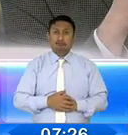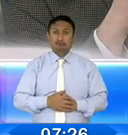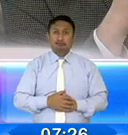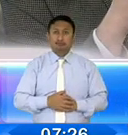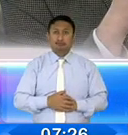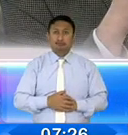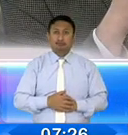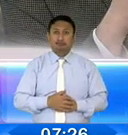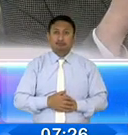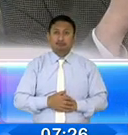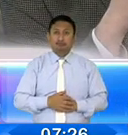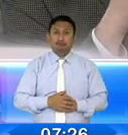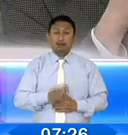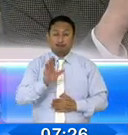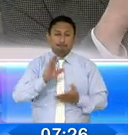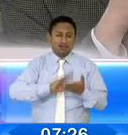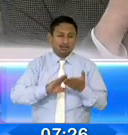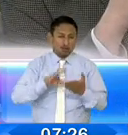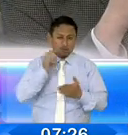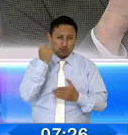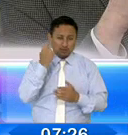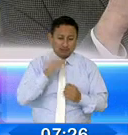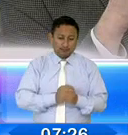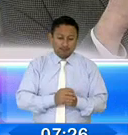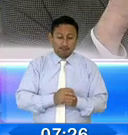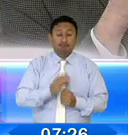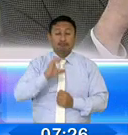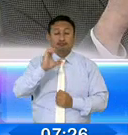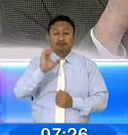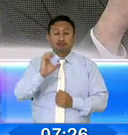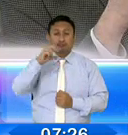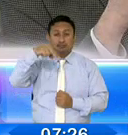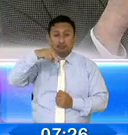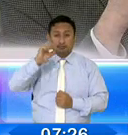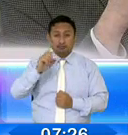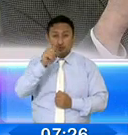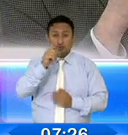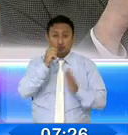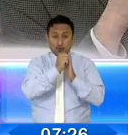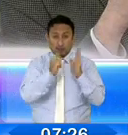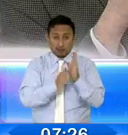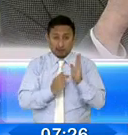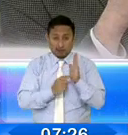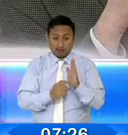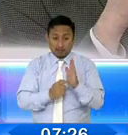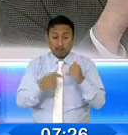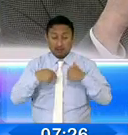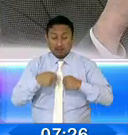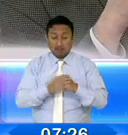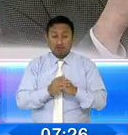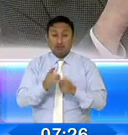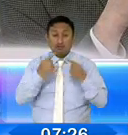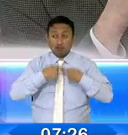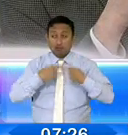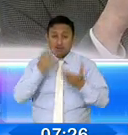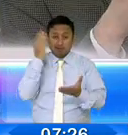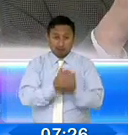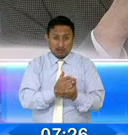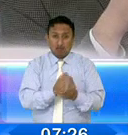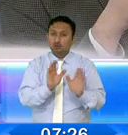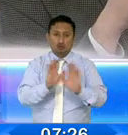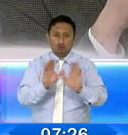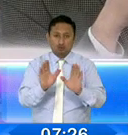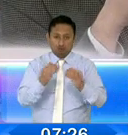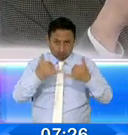país. El CNE tiene que ir con su agenda. Nadie le está impidiendo esas proclamaciones, nadie. Pero a